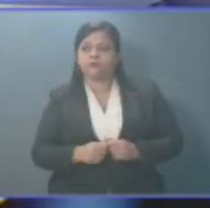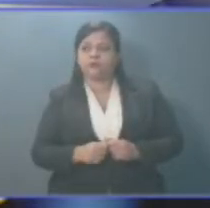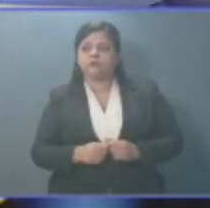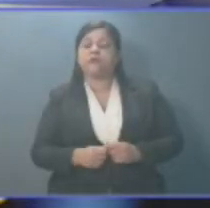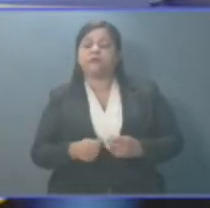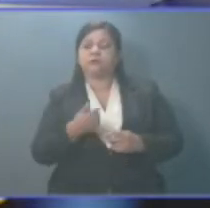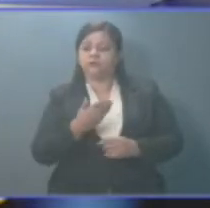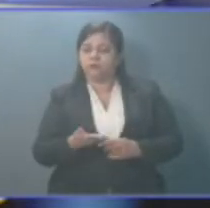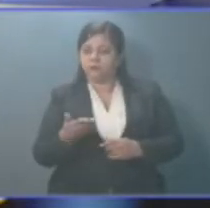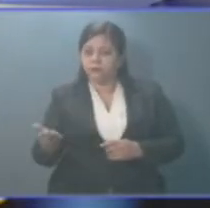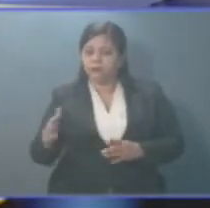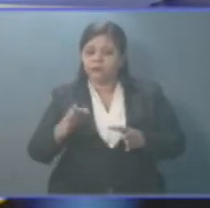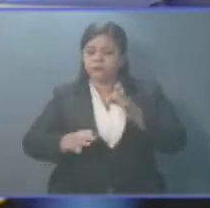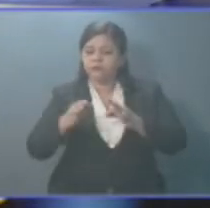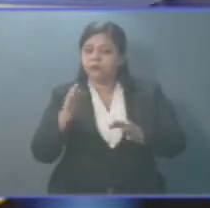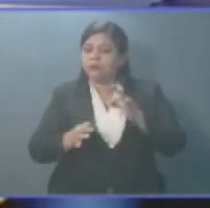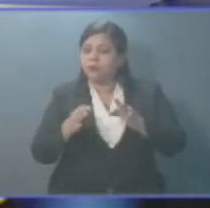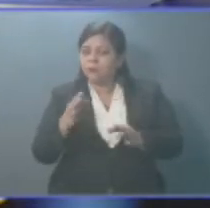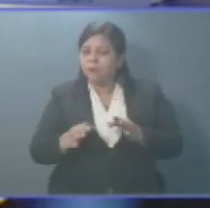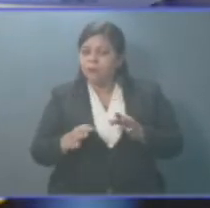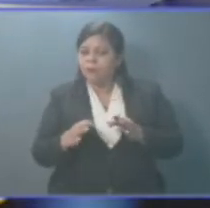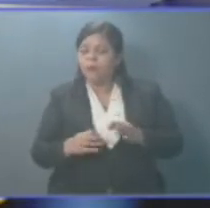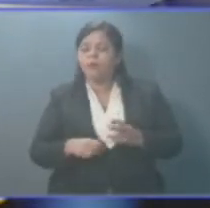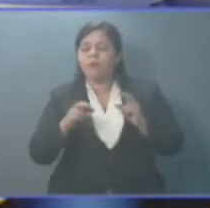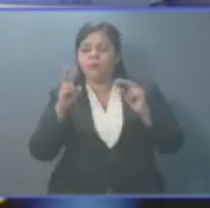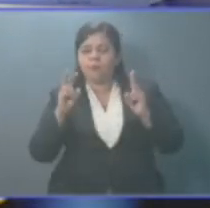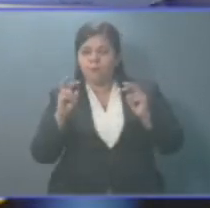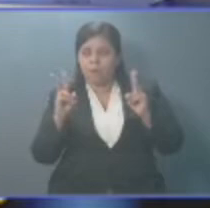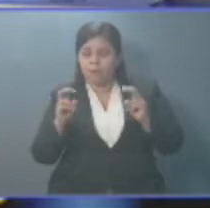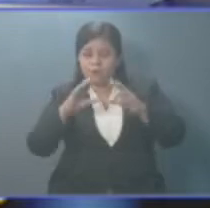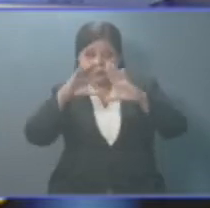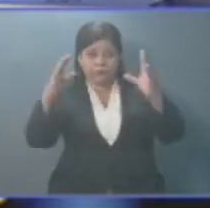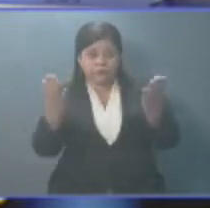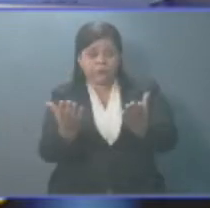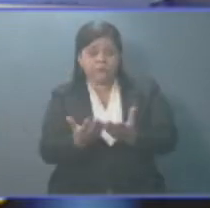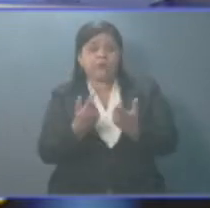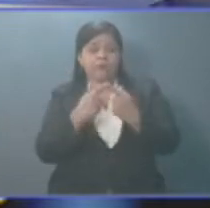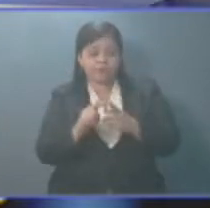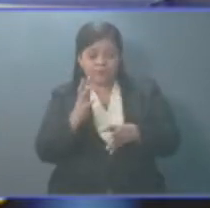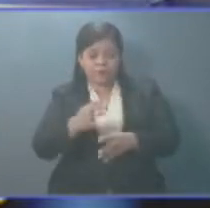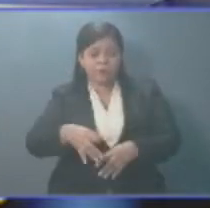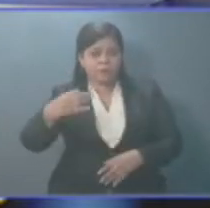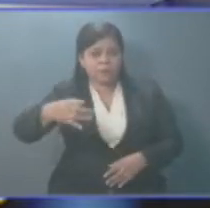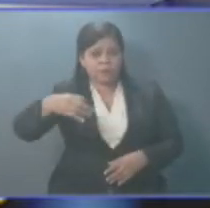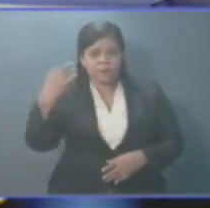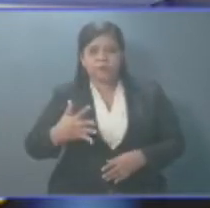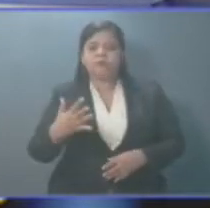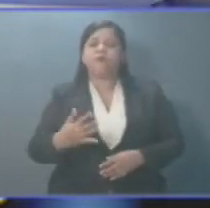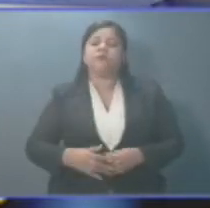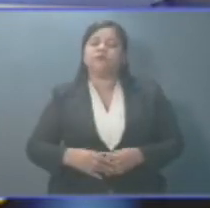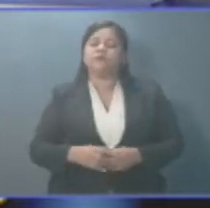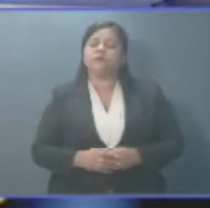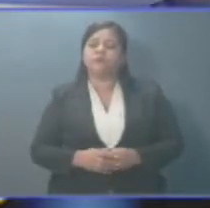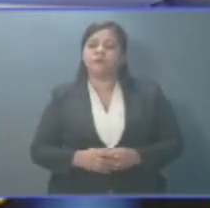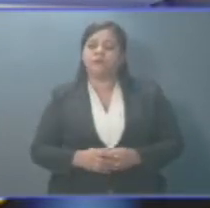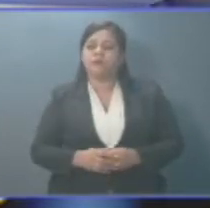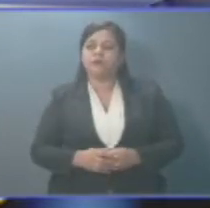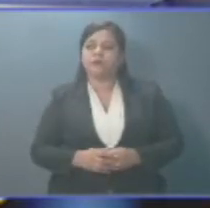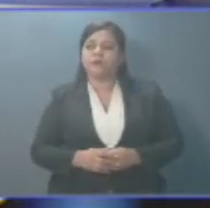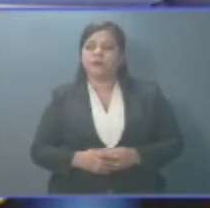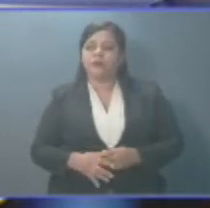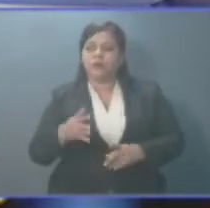una importante herramienta jurídica internacional que reafirma y consolida